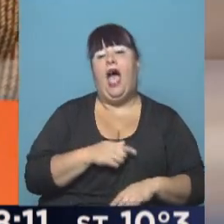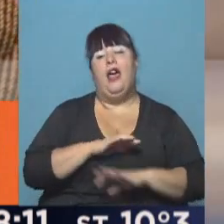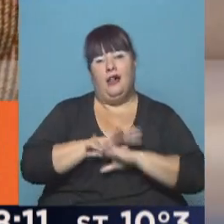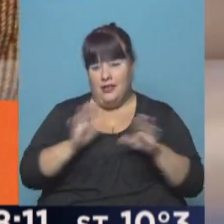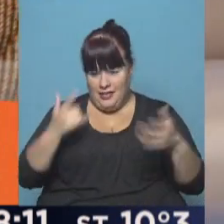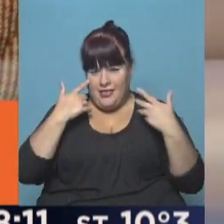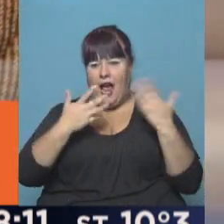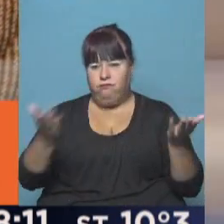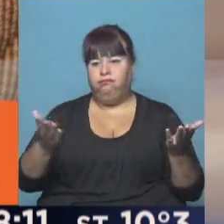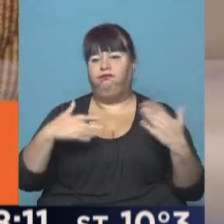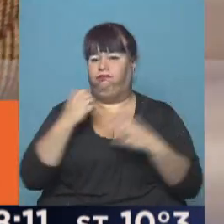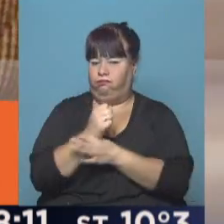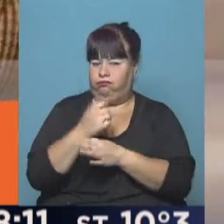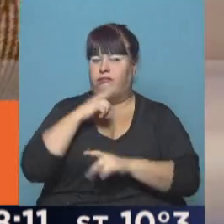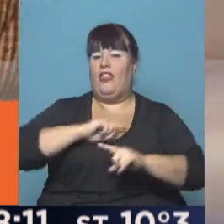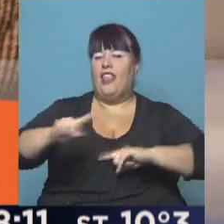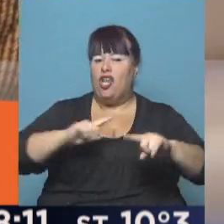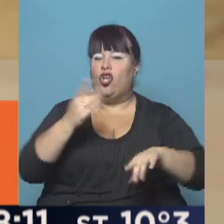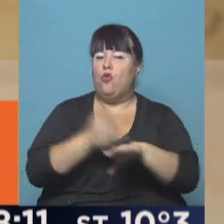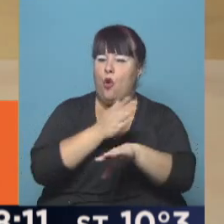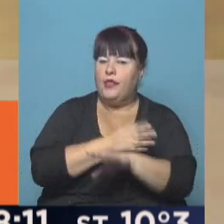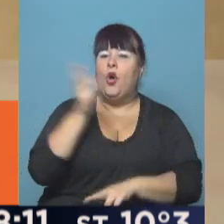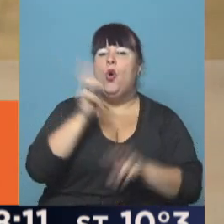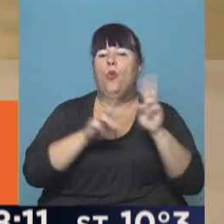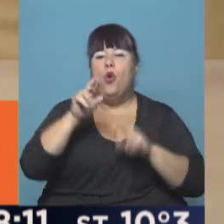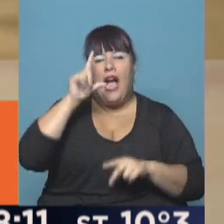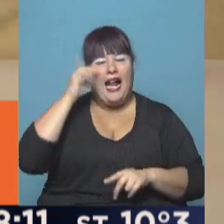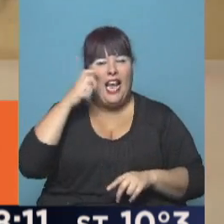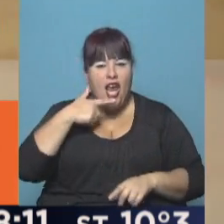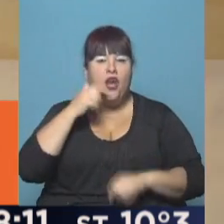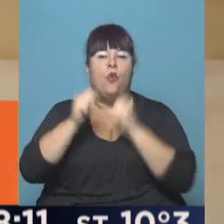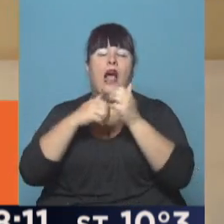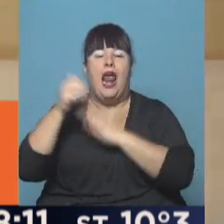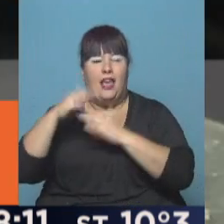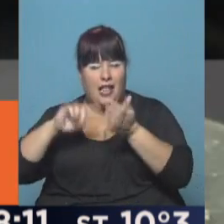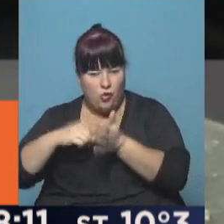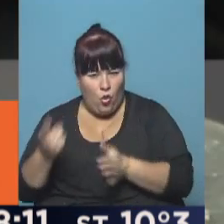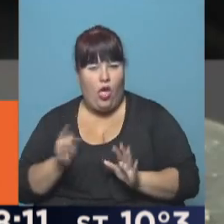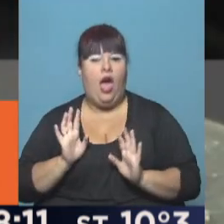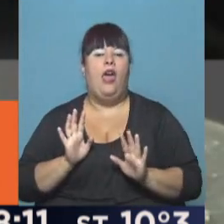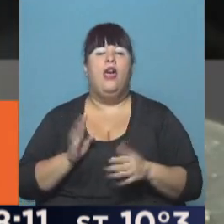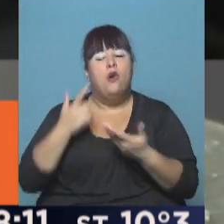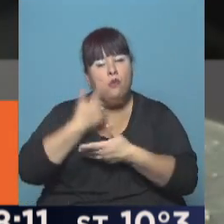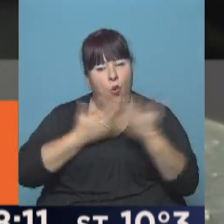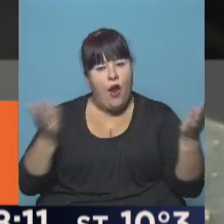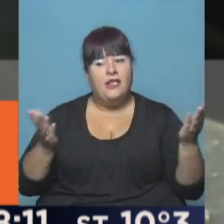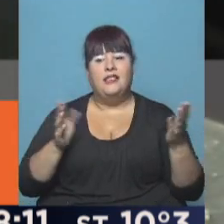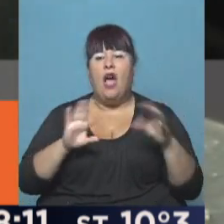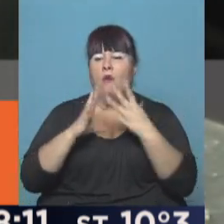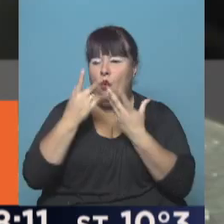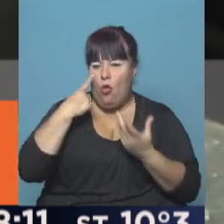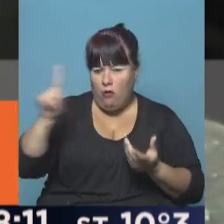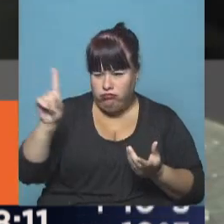ya ha demostrado su mano maestra para dirigir documentales en buscando a reynolds en construcción de una ciudad expone un mundo poco